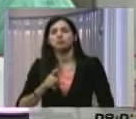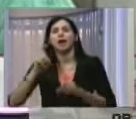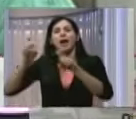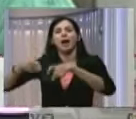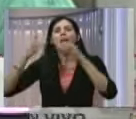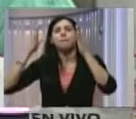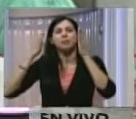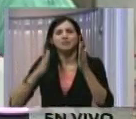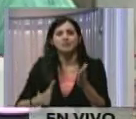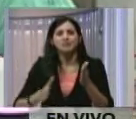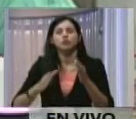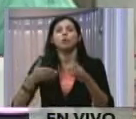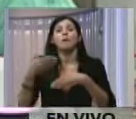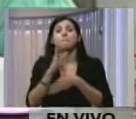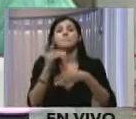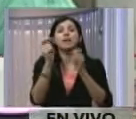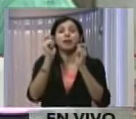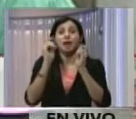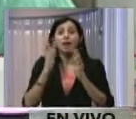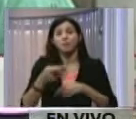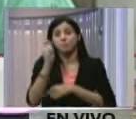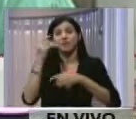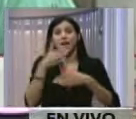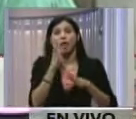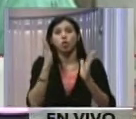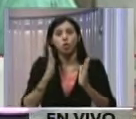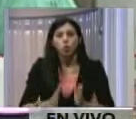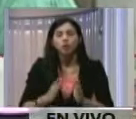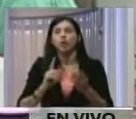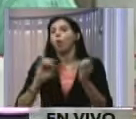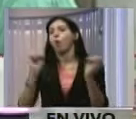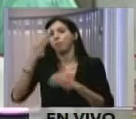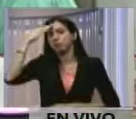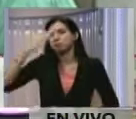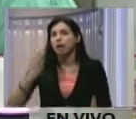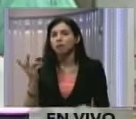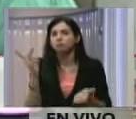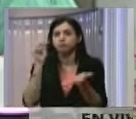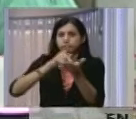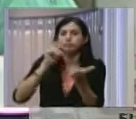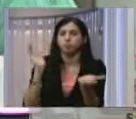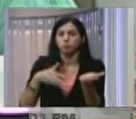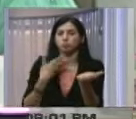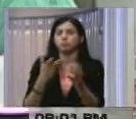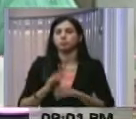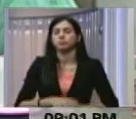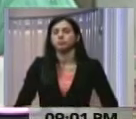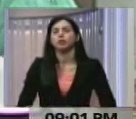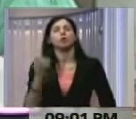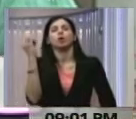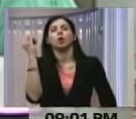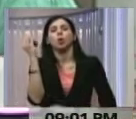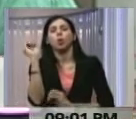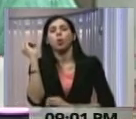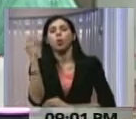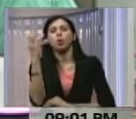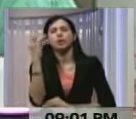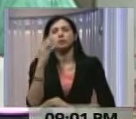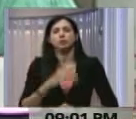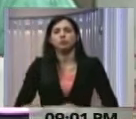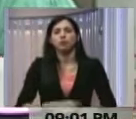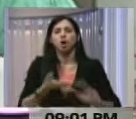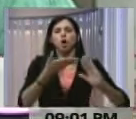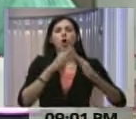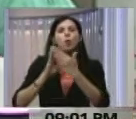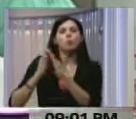campesinos, campesinas, pescadores, el Congreso de los Militares, el Congreso de la